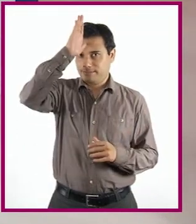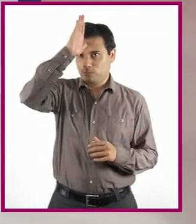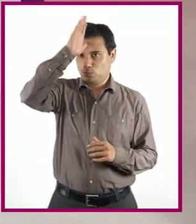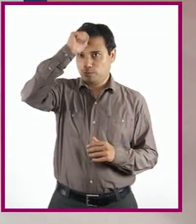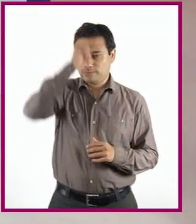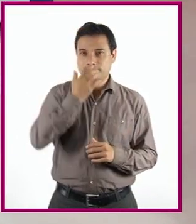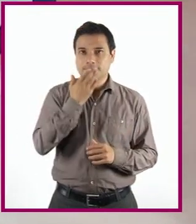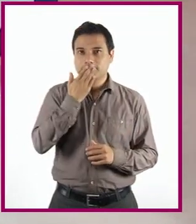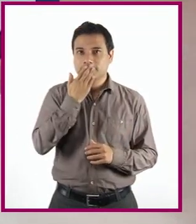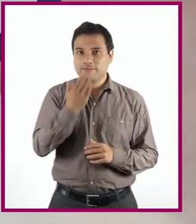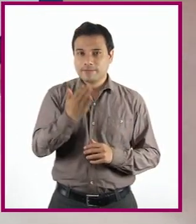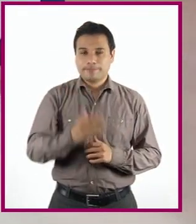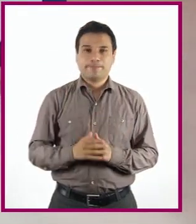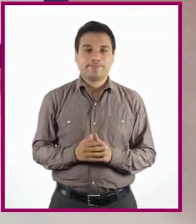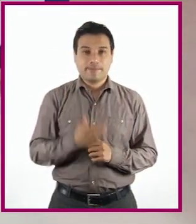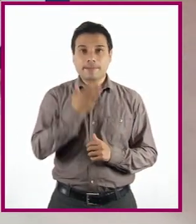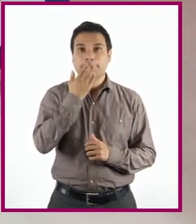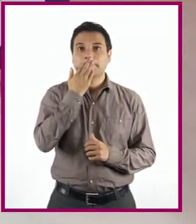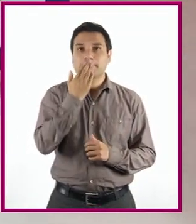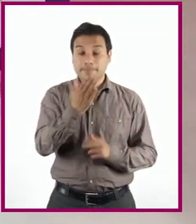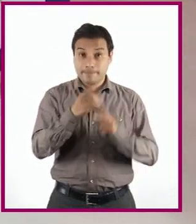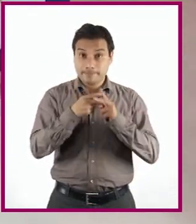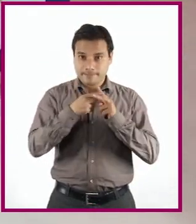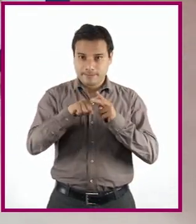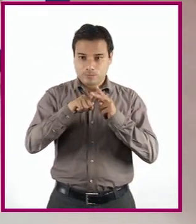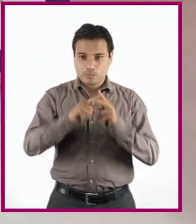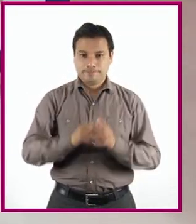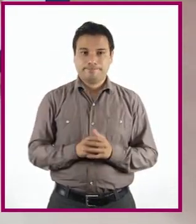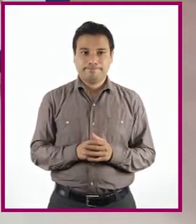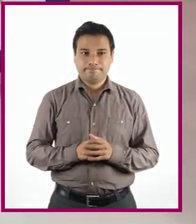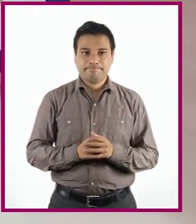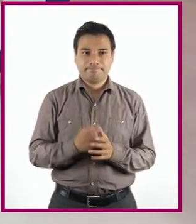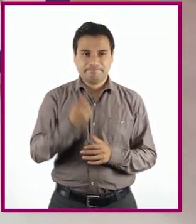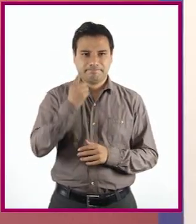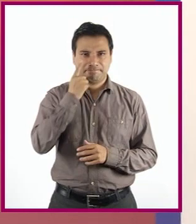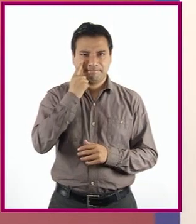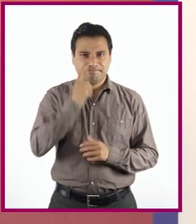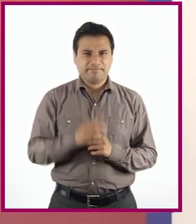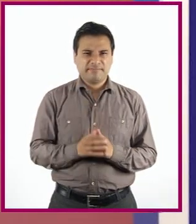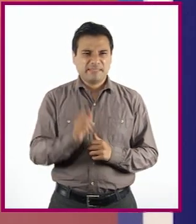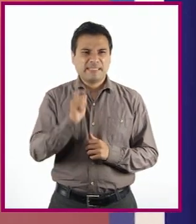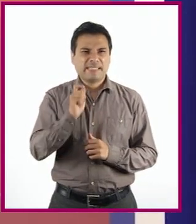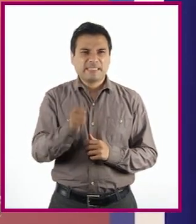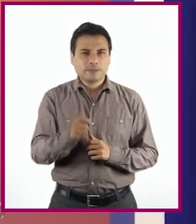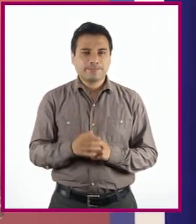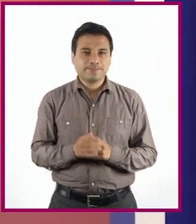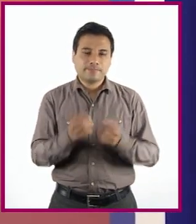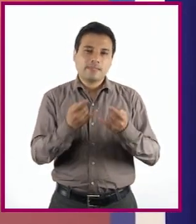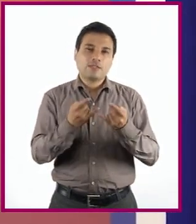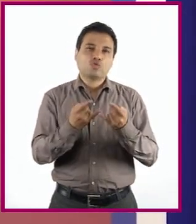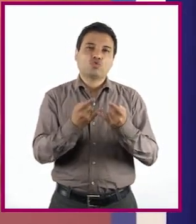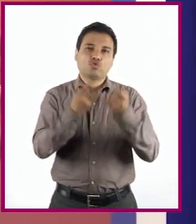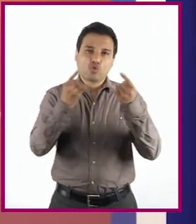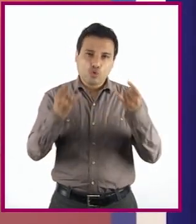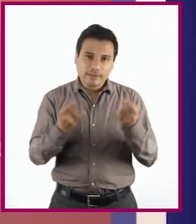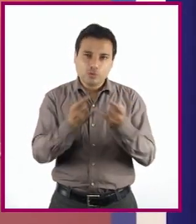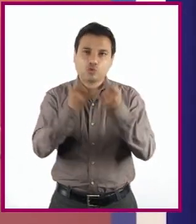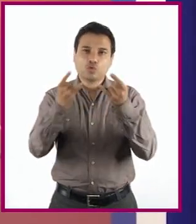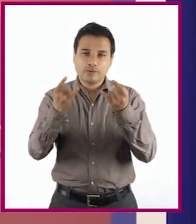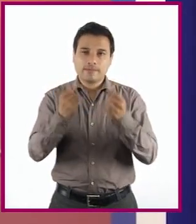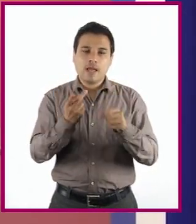bien, profesora. Bien, comencemos. Sucesión. Una sucesión de hechos, sucesos